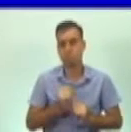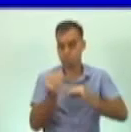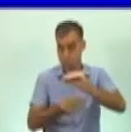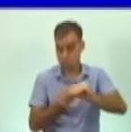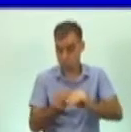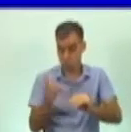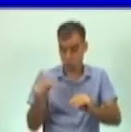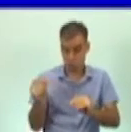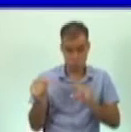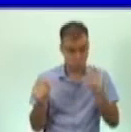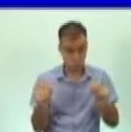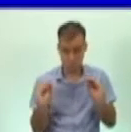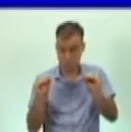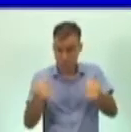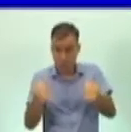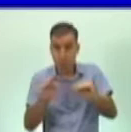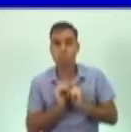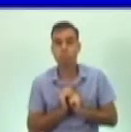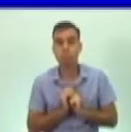Sustituimos